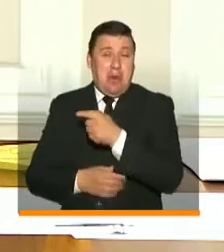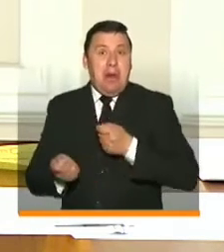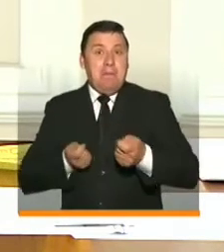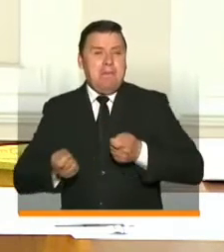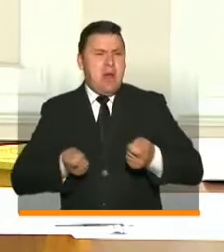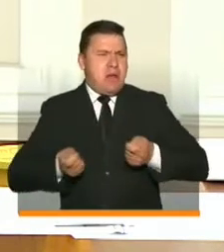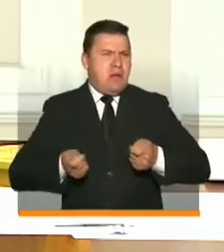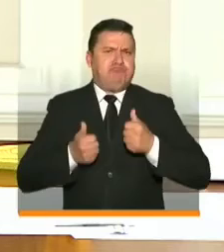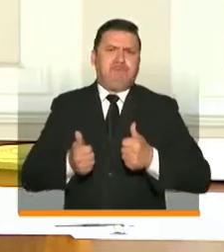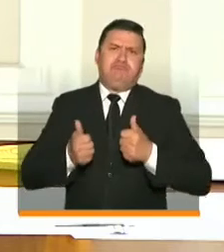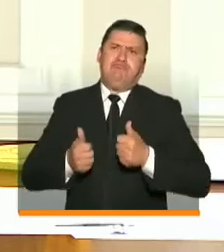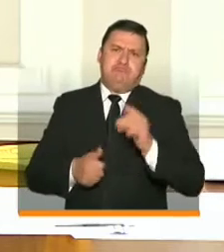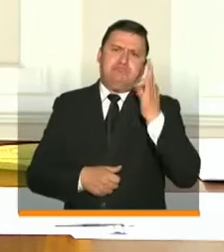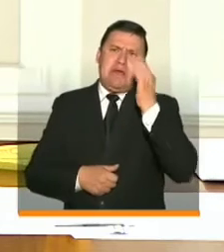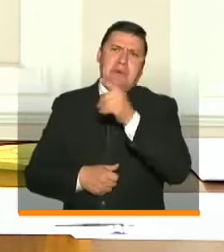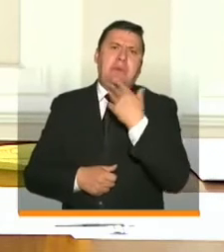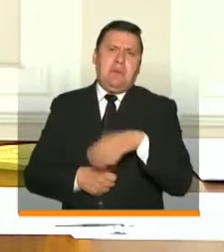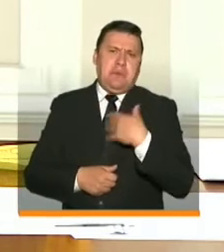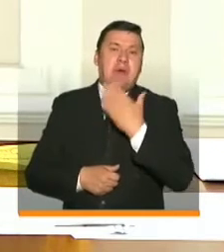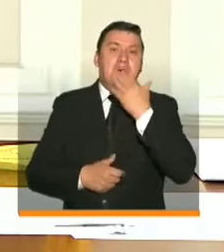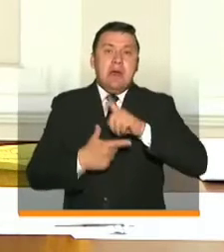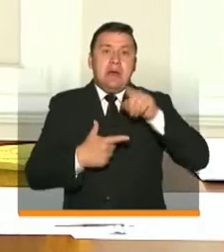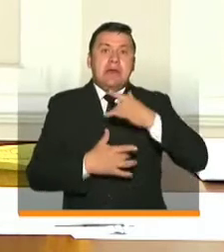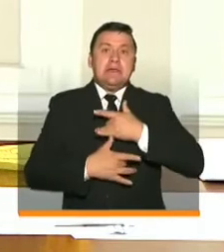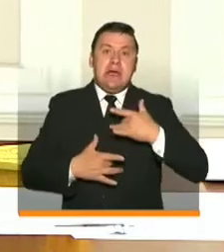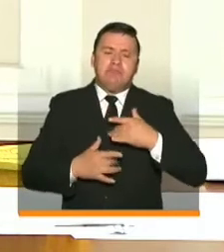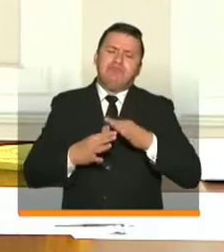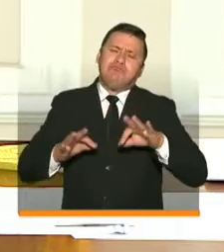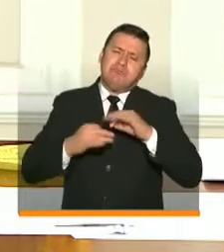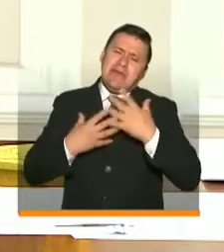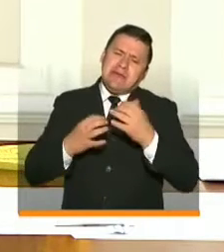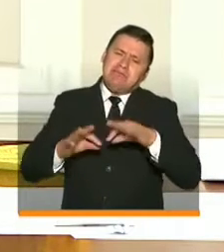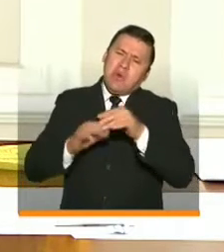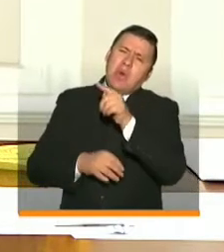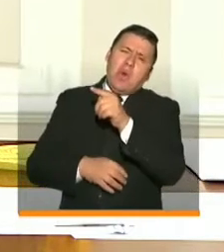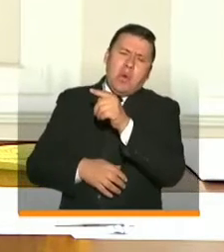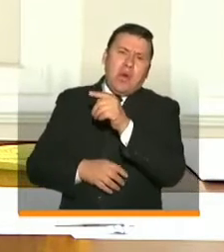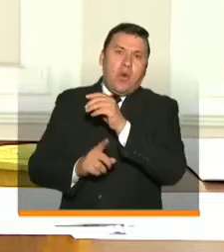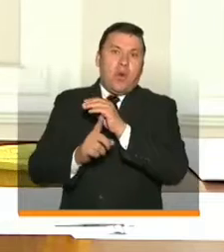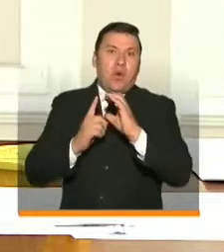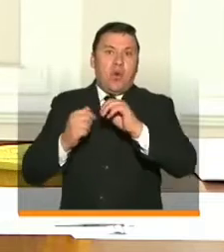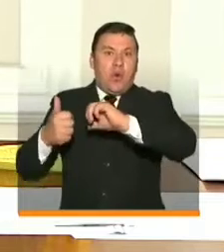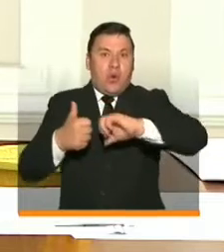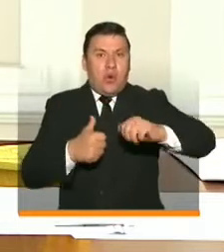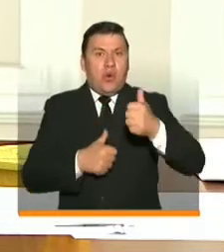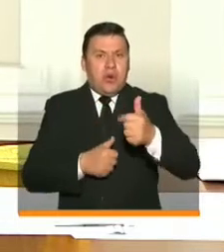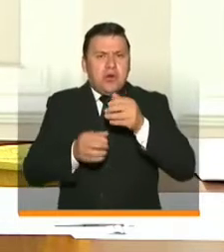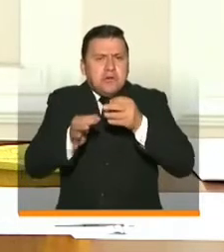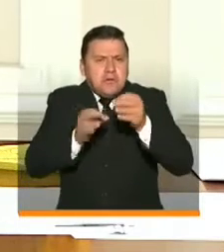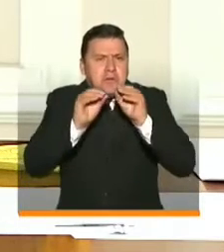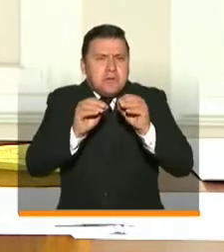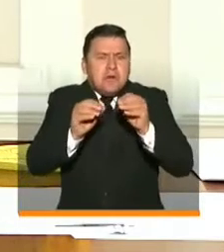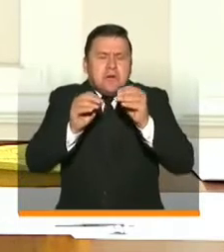manejo que ustedes han tenido desde el punto de vista de los indicadores de salud, pero algo también que quiero resaltar, la cultura ciudadana, la pedagogía